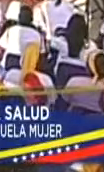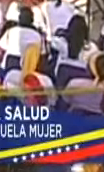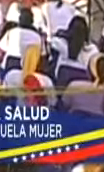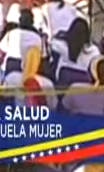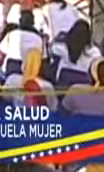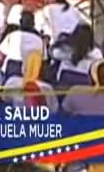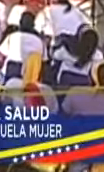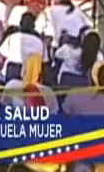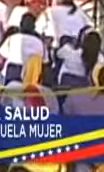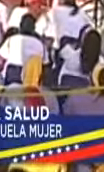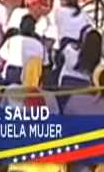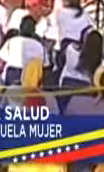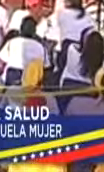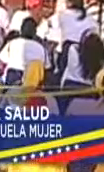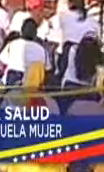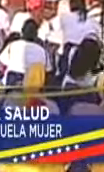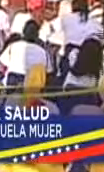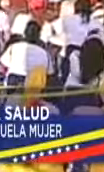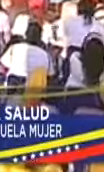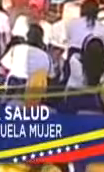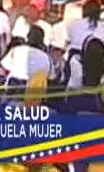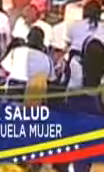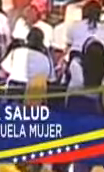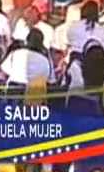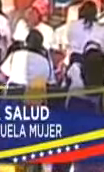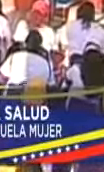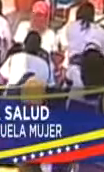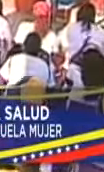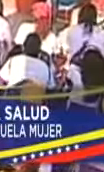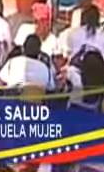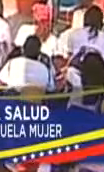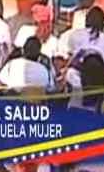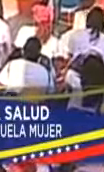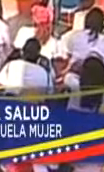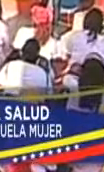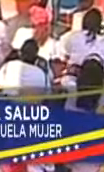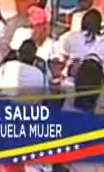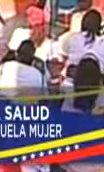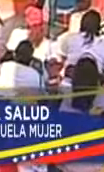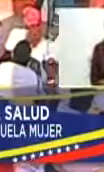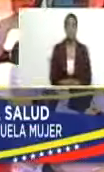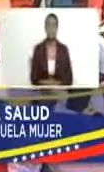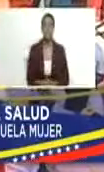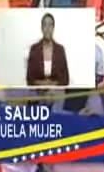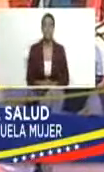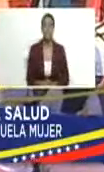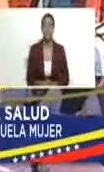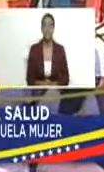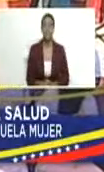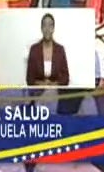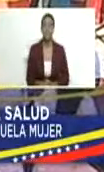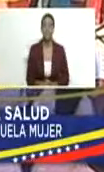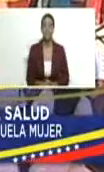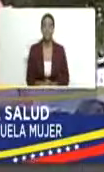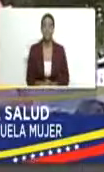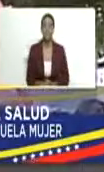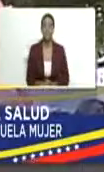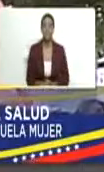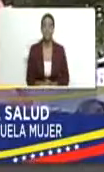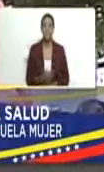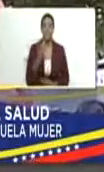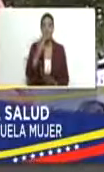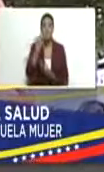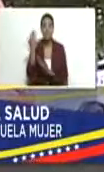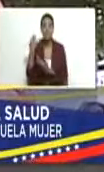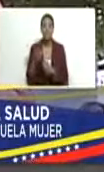22 de marzo, pues. Y la gran misión, Venezuela, mujer, va cabalgando,